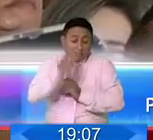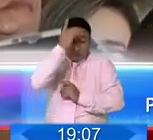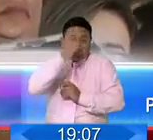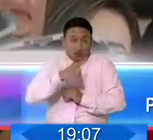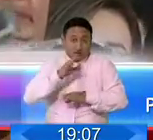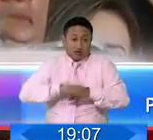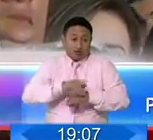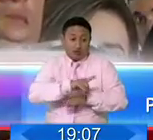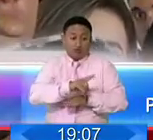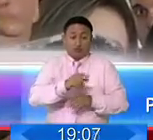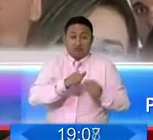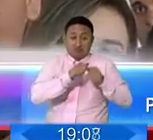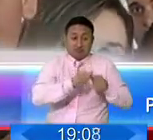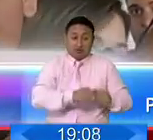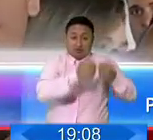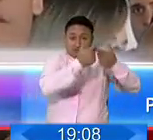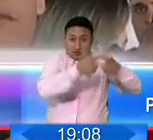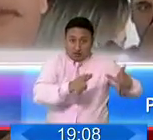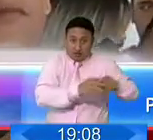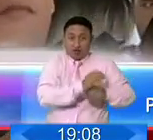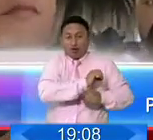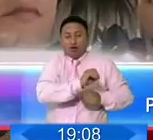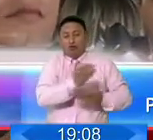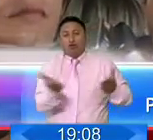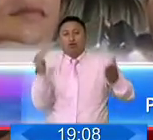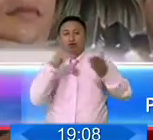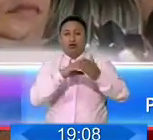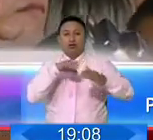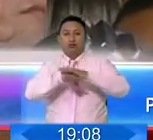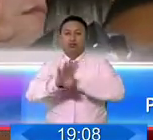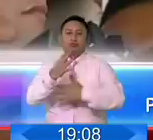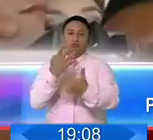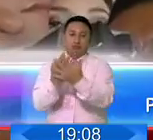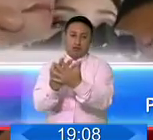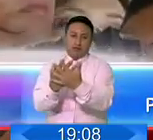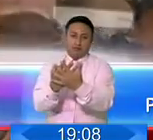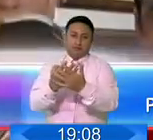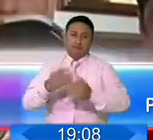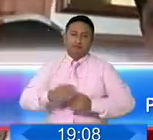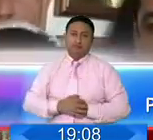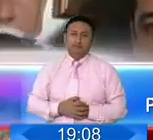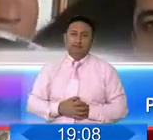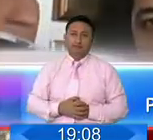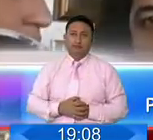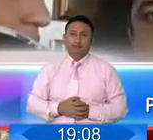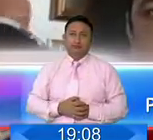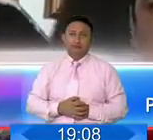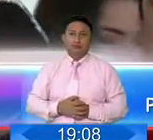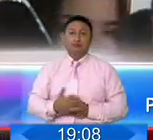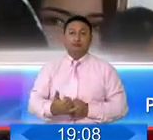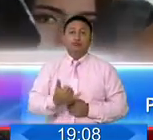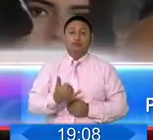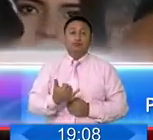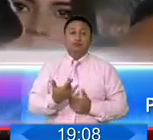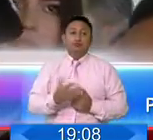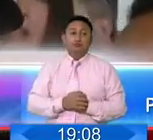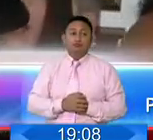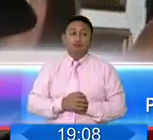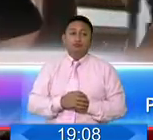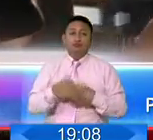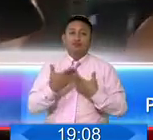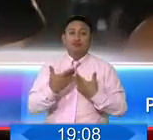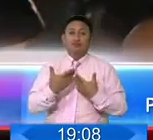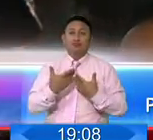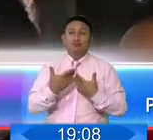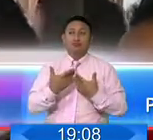cuanto a confirmar la decisión de la jueza o a tomar acciones que correspondan. El lavado de activos se castiga con pena de